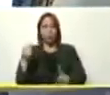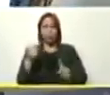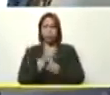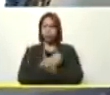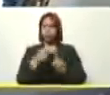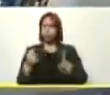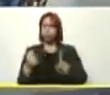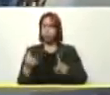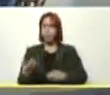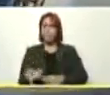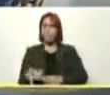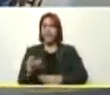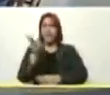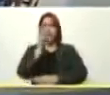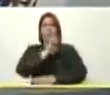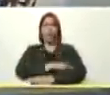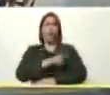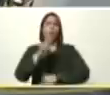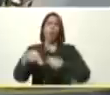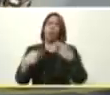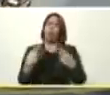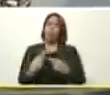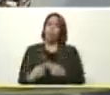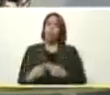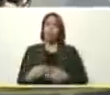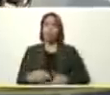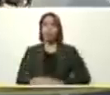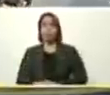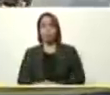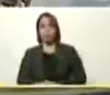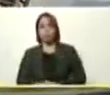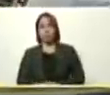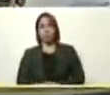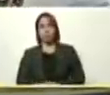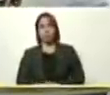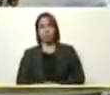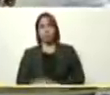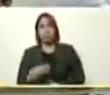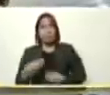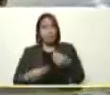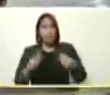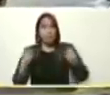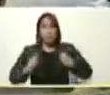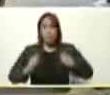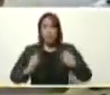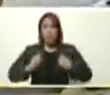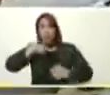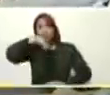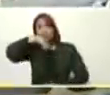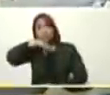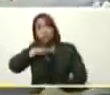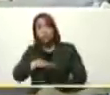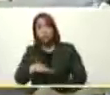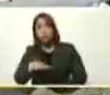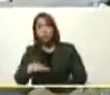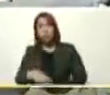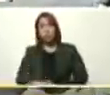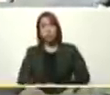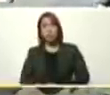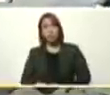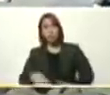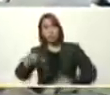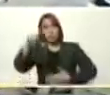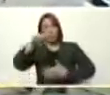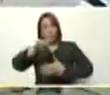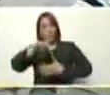más crueles y criminales que jamás se hayan vivido en la historia de América